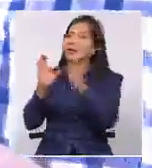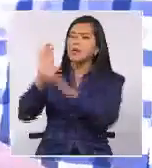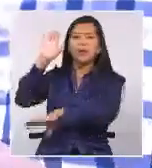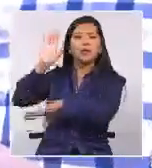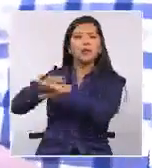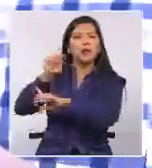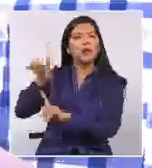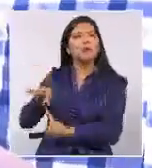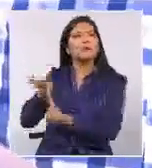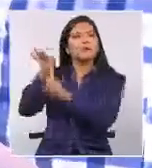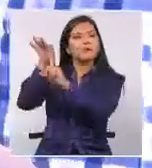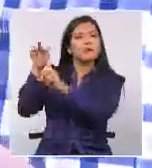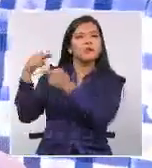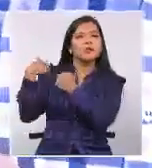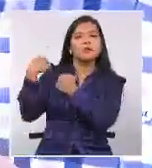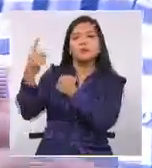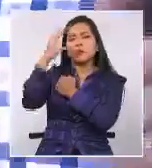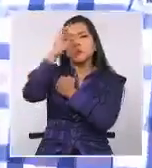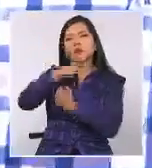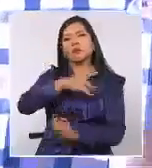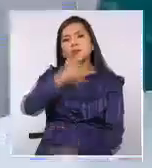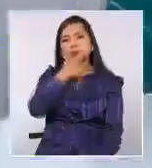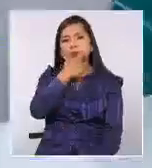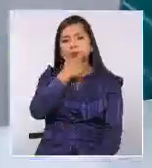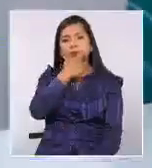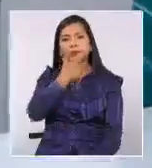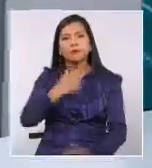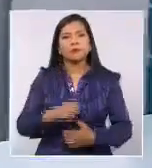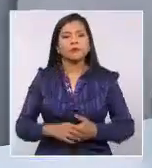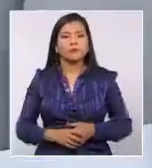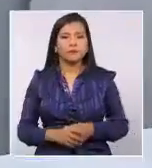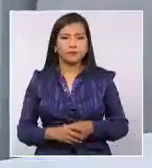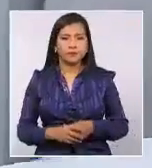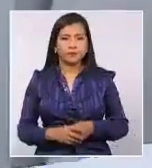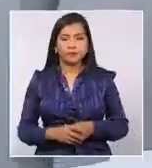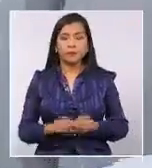principal implicado, al señor Luis Fernando Camacho. Seguimos en Santa Cruz, donde